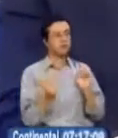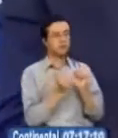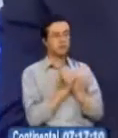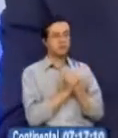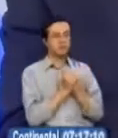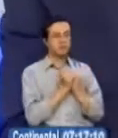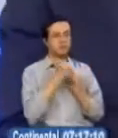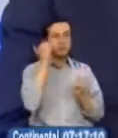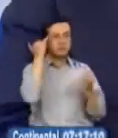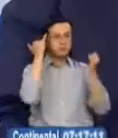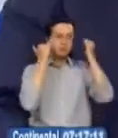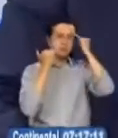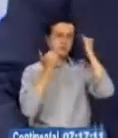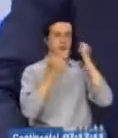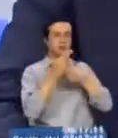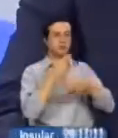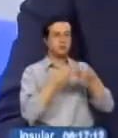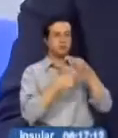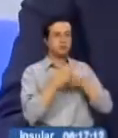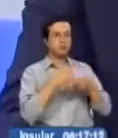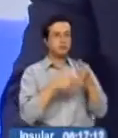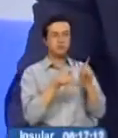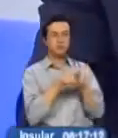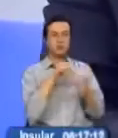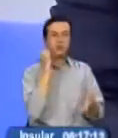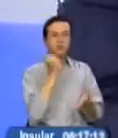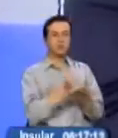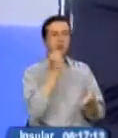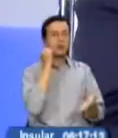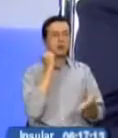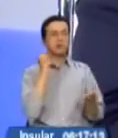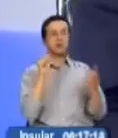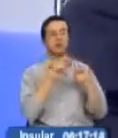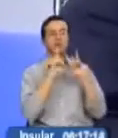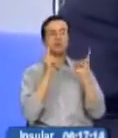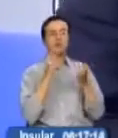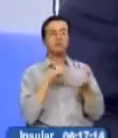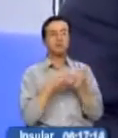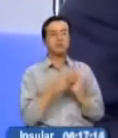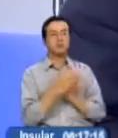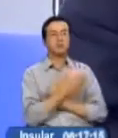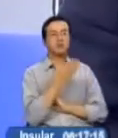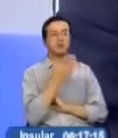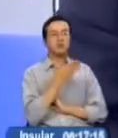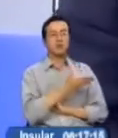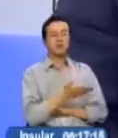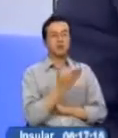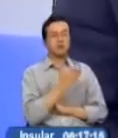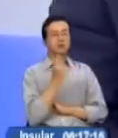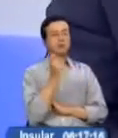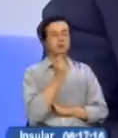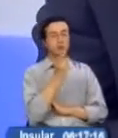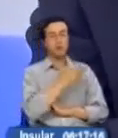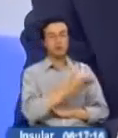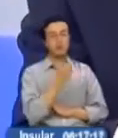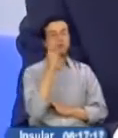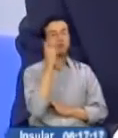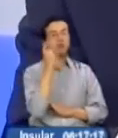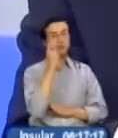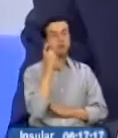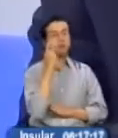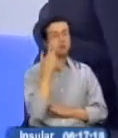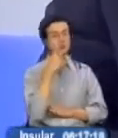con innovación, y eso tiene que ver también con patentes. El tema es, para aquello se requiere